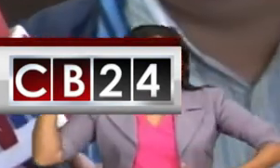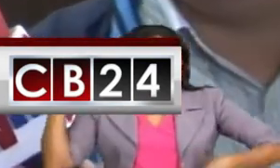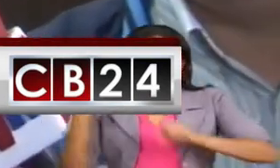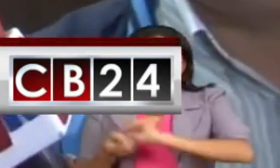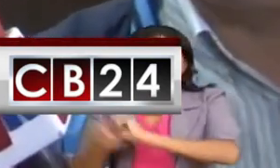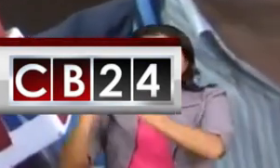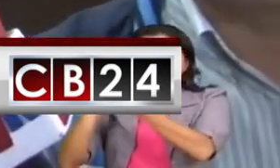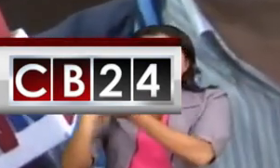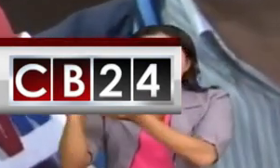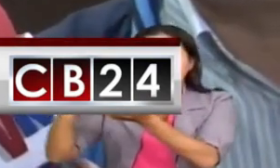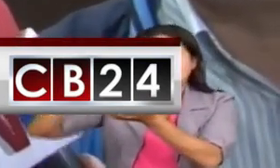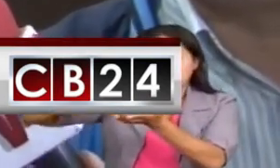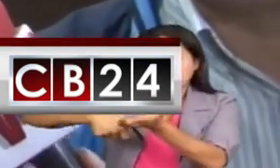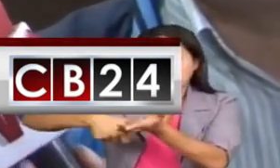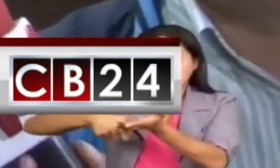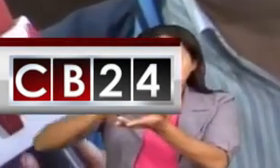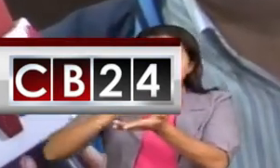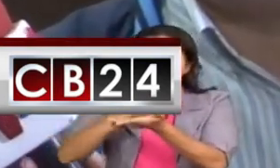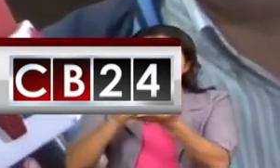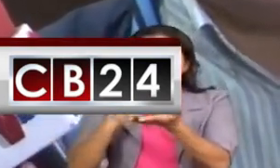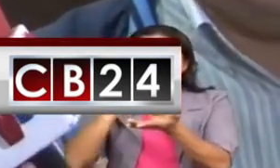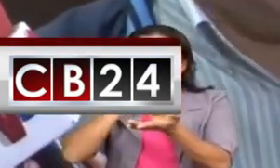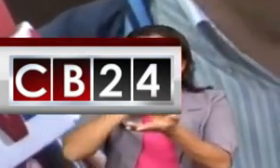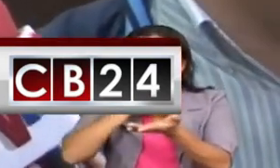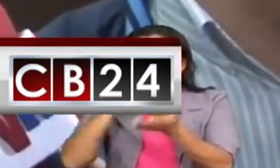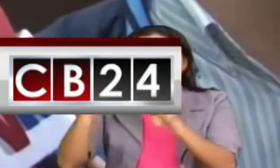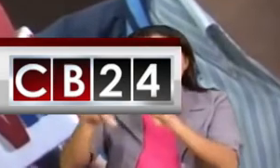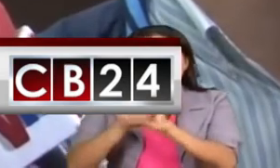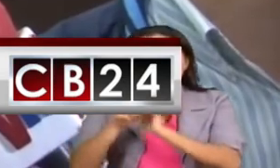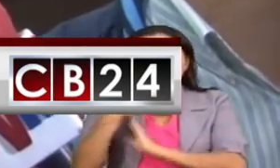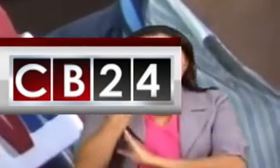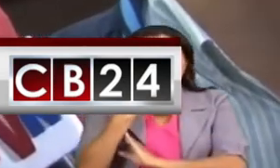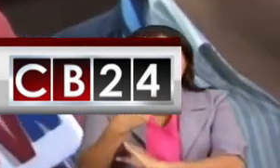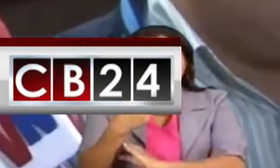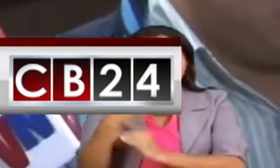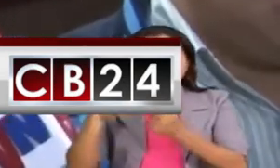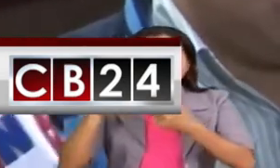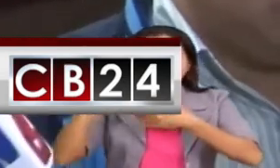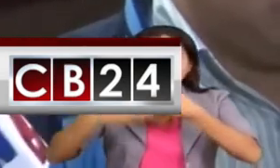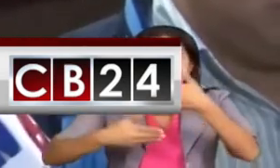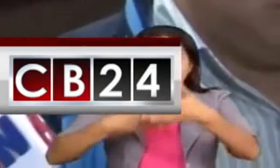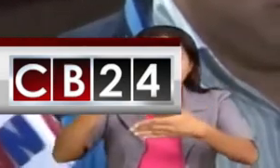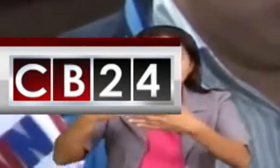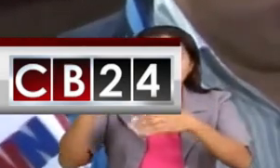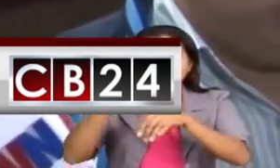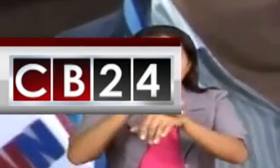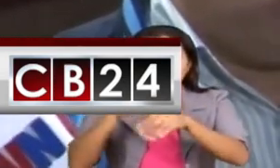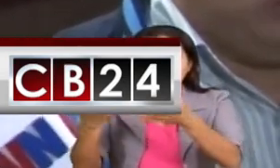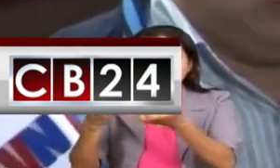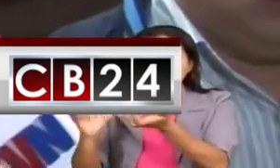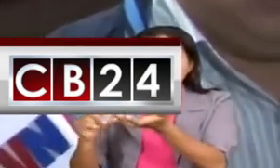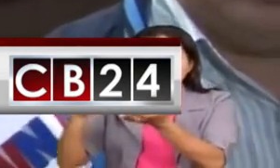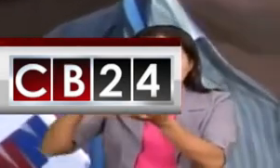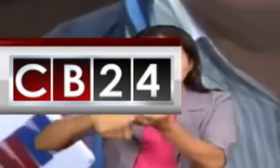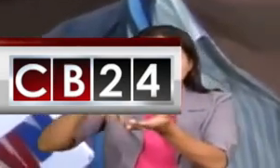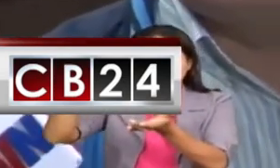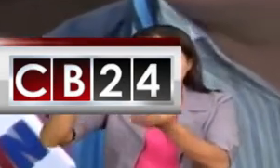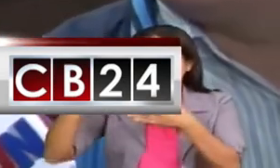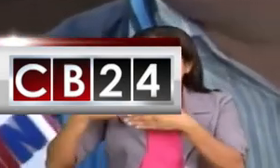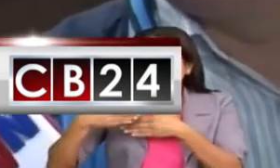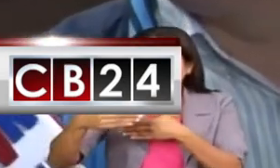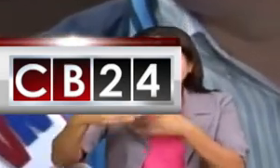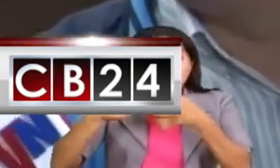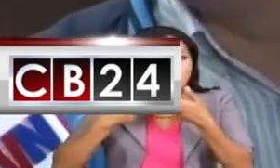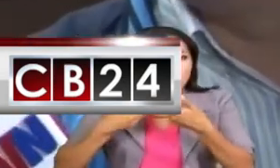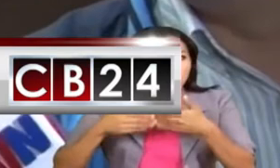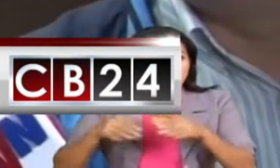cambios correspondientes si se le ha vencido. Y la ley establece claramente que los procedimientos, las solicitudes que están actualmente, pues siguen su